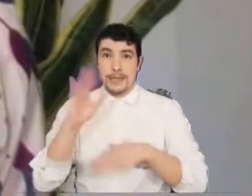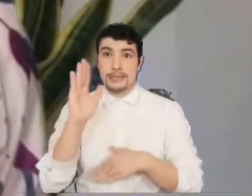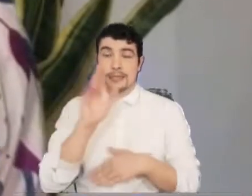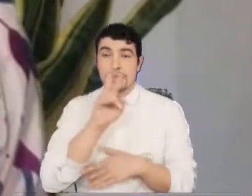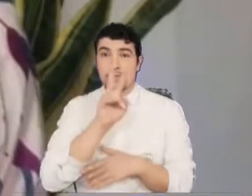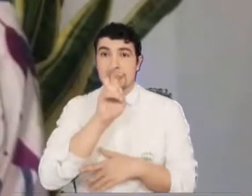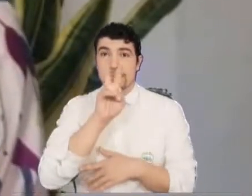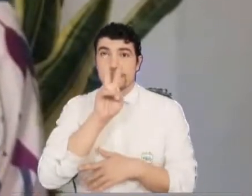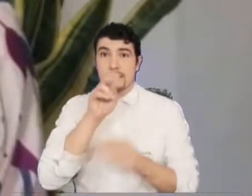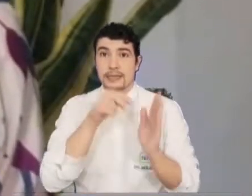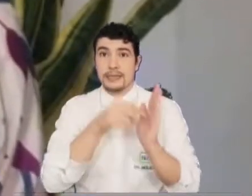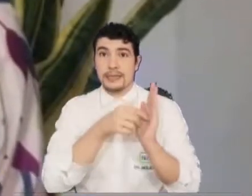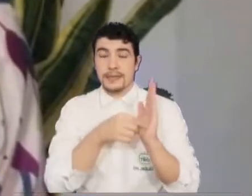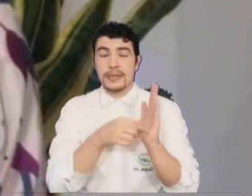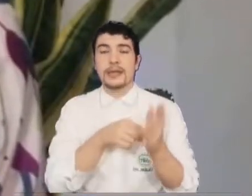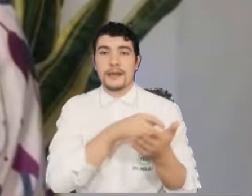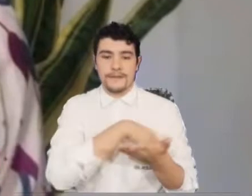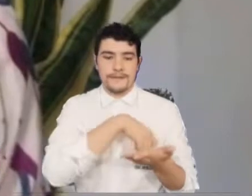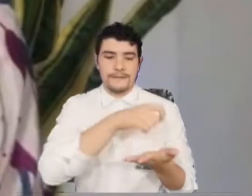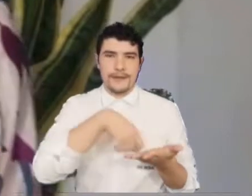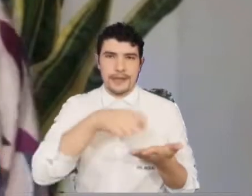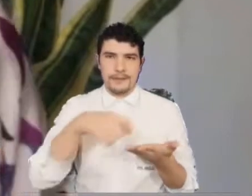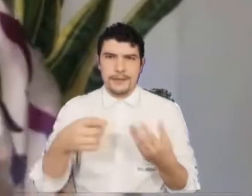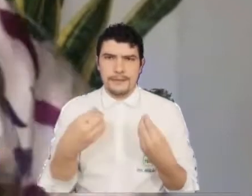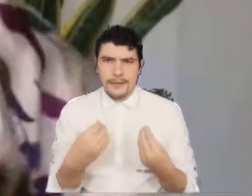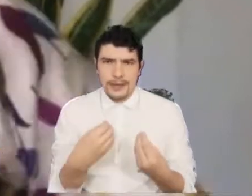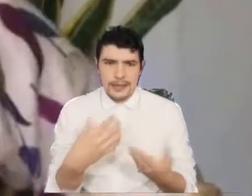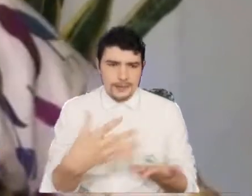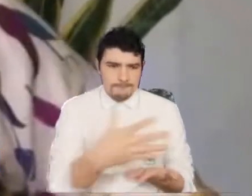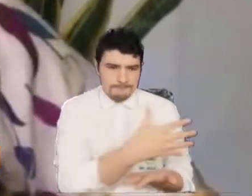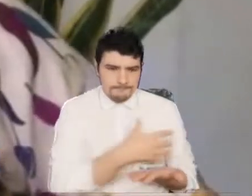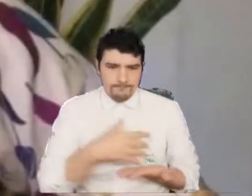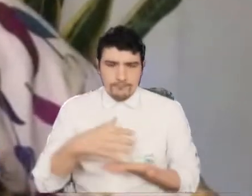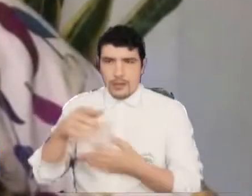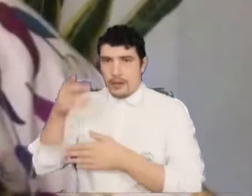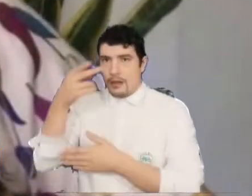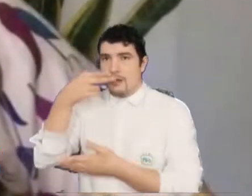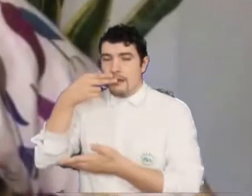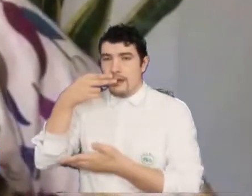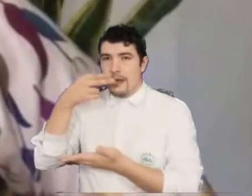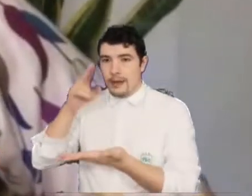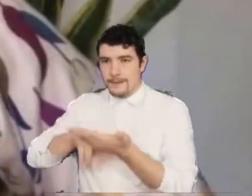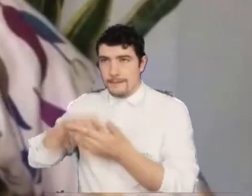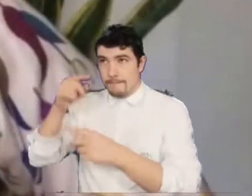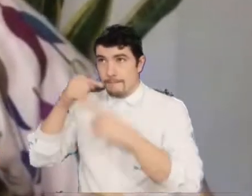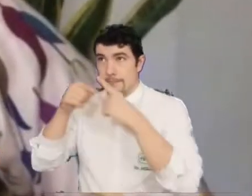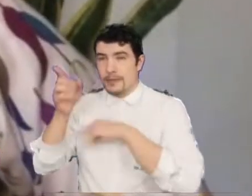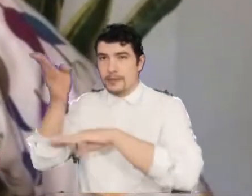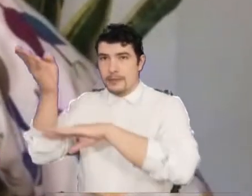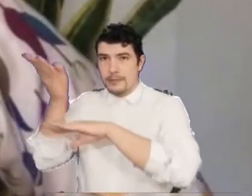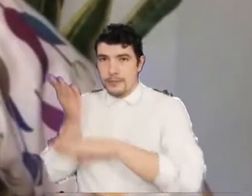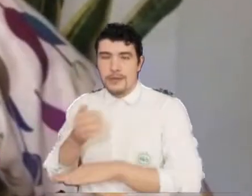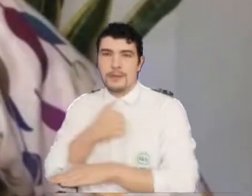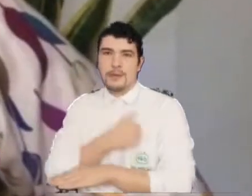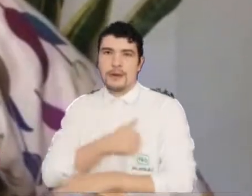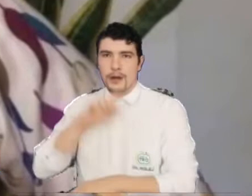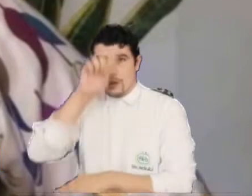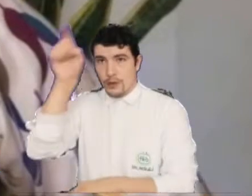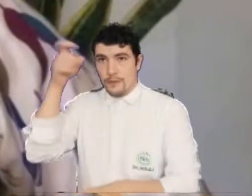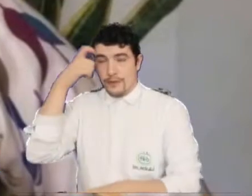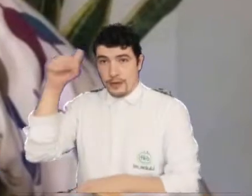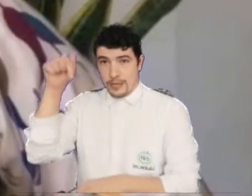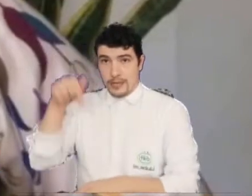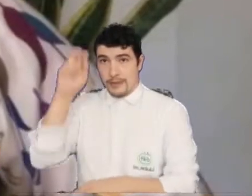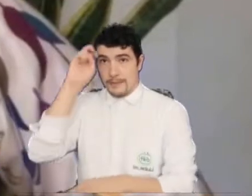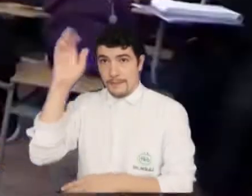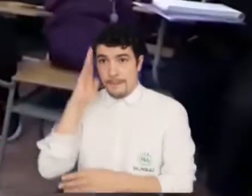de la Gobernación del Norte de Santander apoyo financiero para poder costear su matrícula académica en el segundo periodo del año